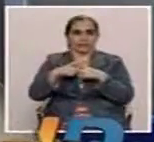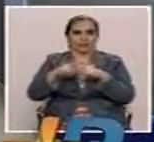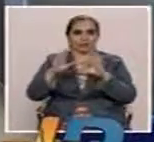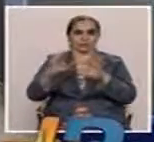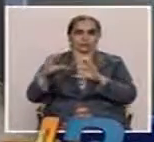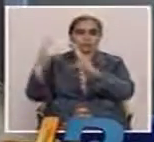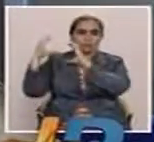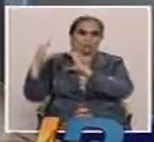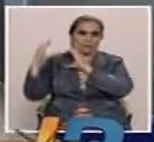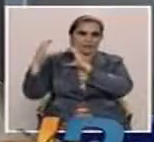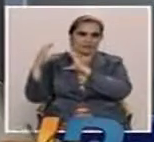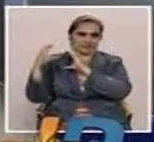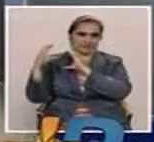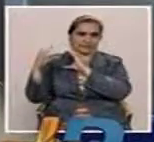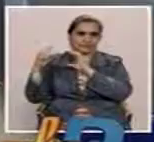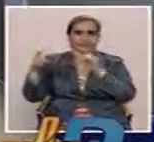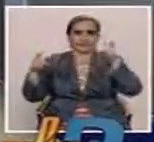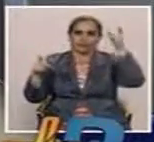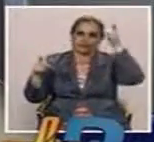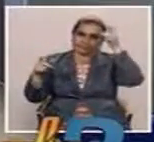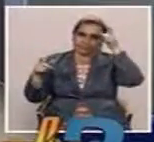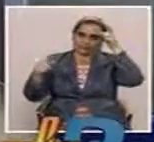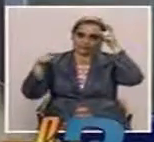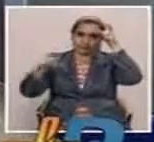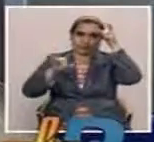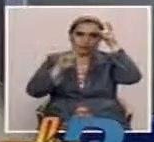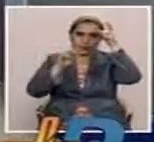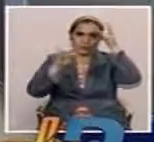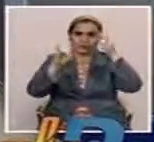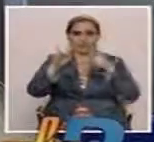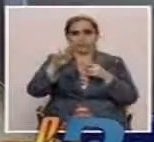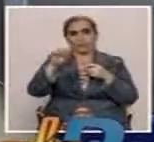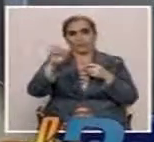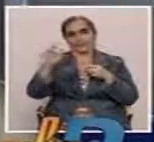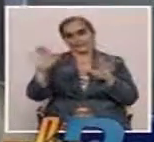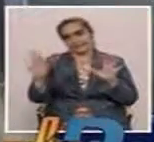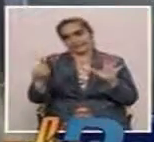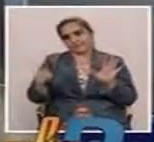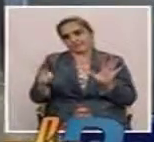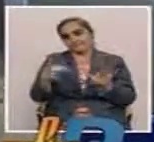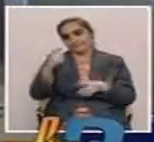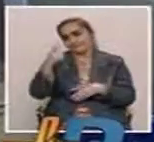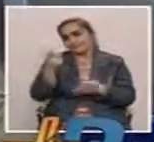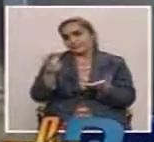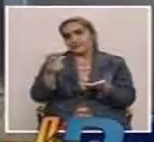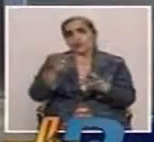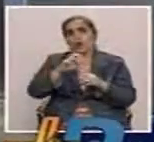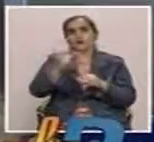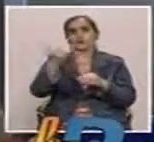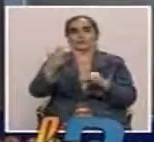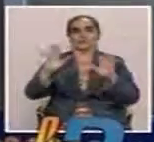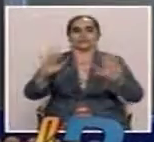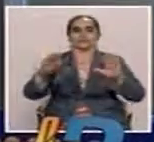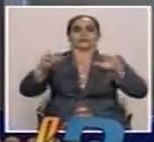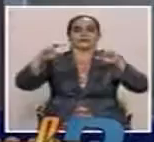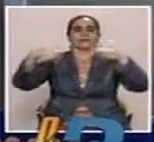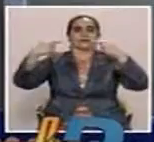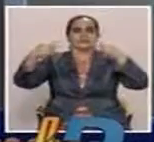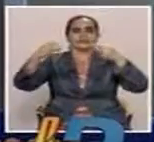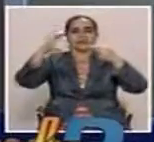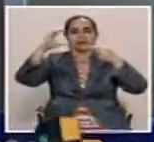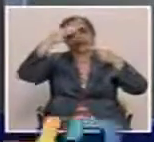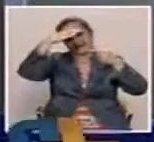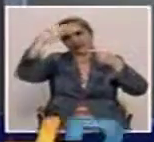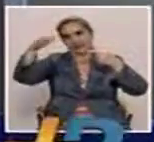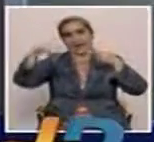de la B, Unipopayán América. Ya el que está en la A es el Bucaramanga, que va a territorio bolivarense y se enfrenta a Cartagena. El Cali, por su